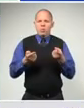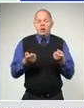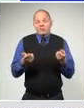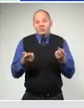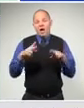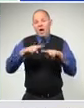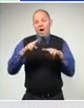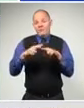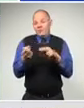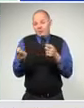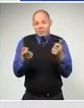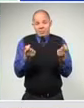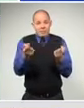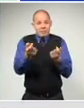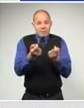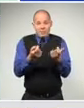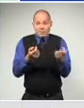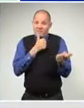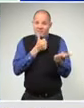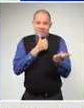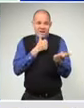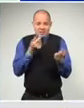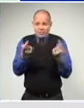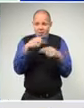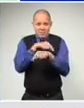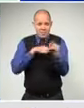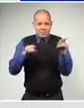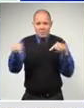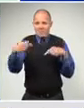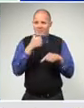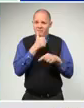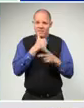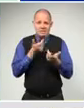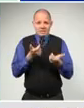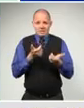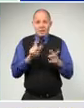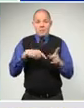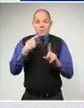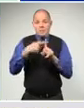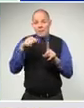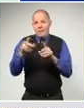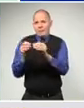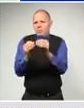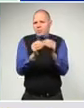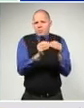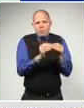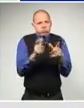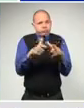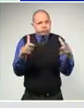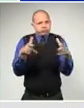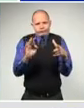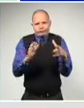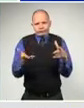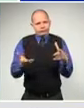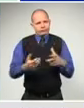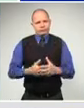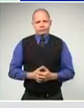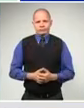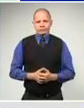político-administrativa y, en segundo lugar, por la elevada transmisión que se mantiene en el